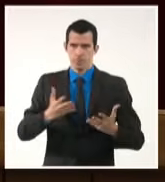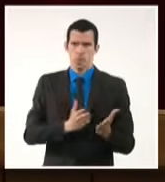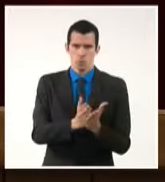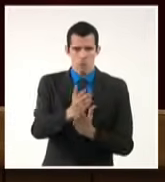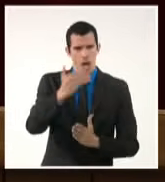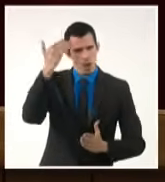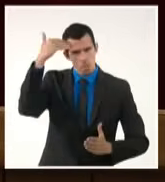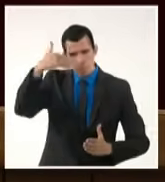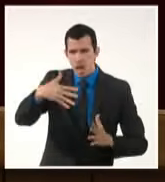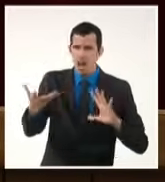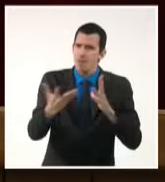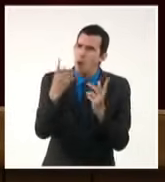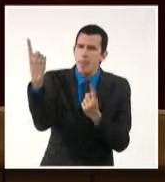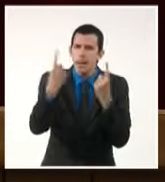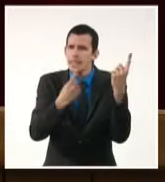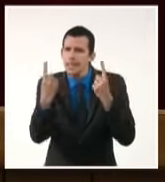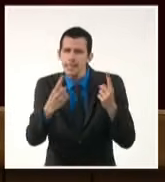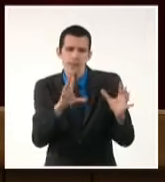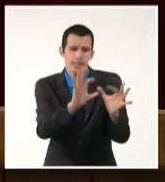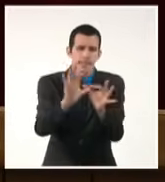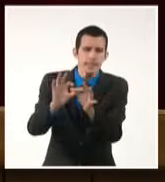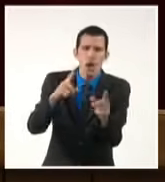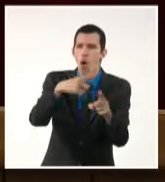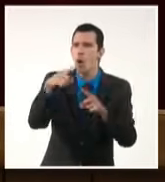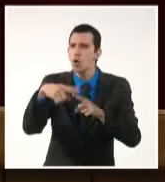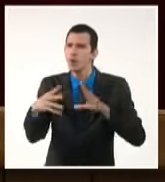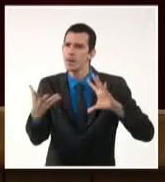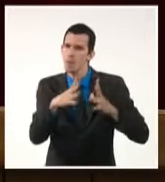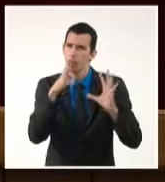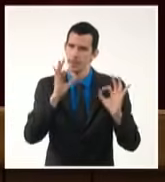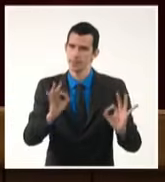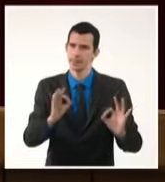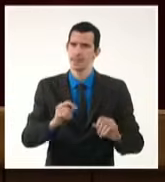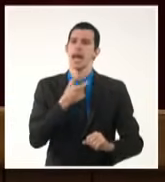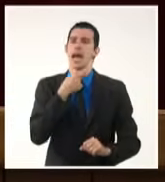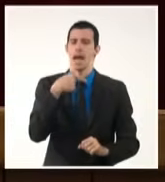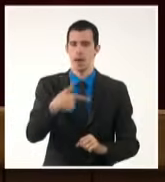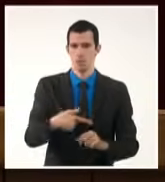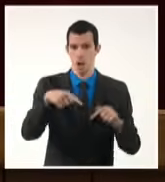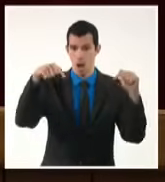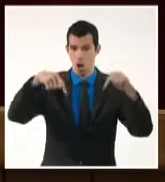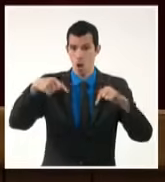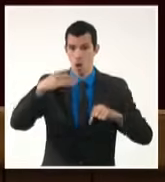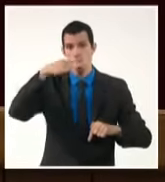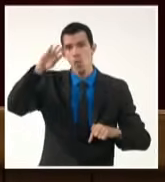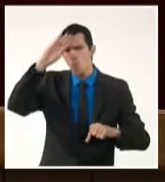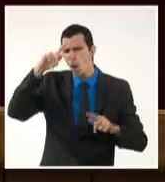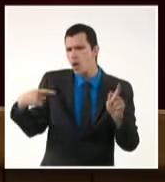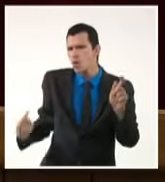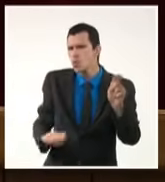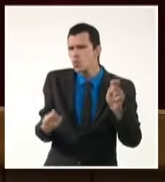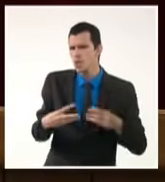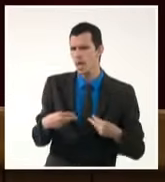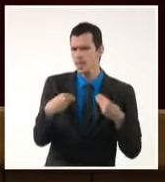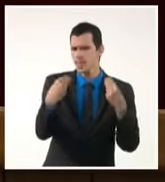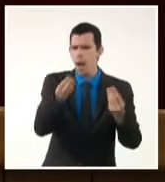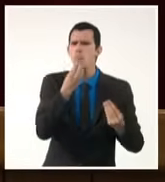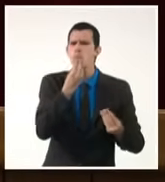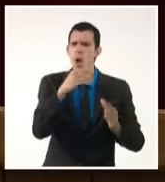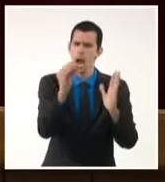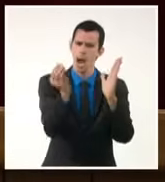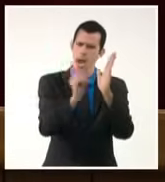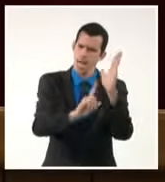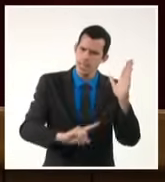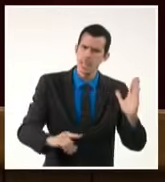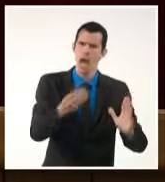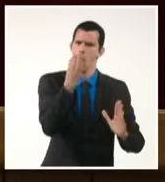se expresa en la contracción de los abastecimientos para el consumo de la población, el nivel de inflación y el insuficiente poder adquisitivo